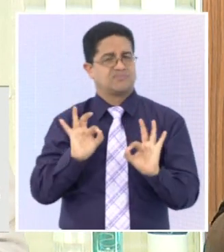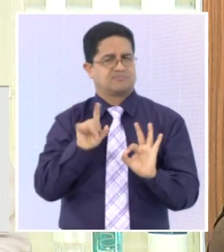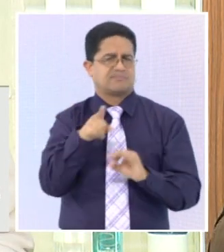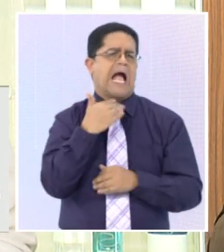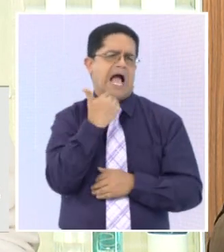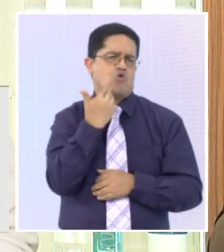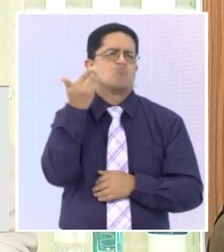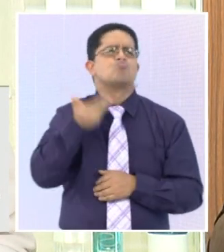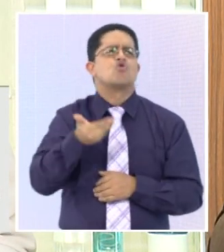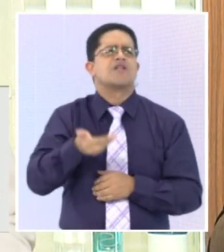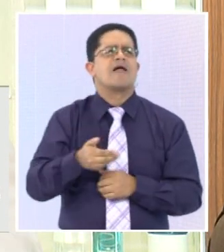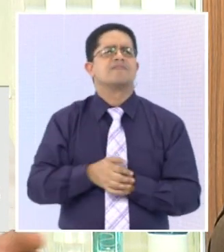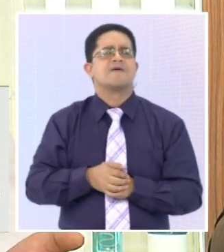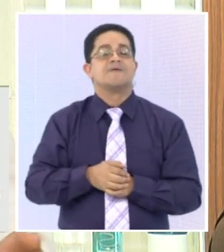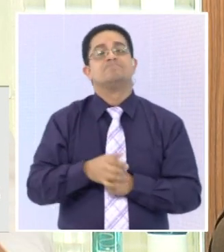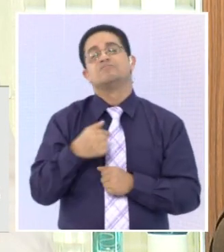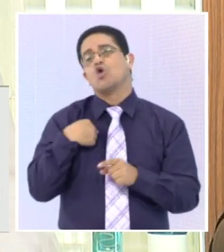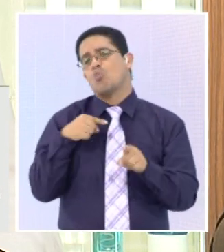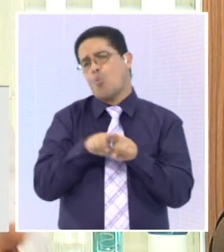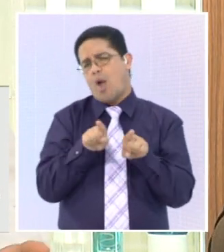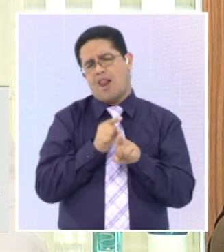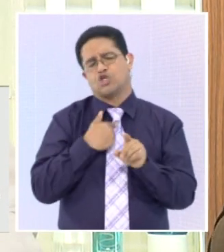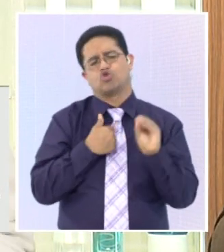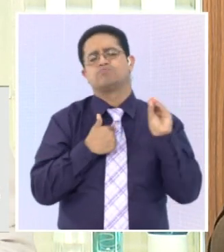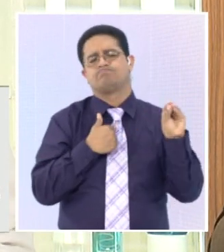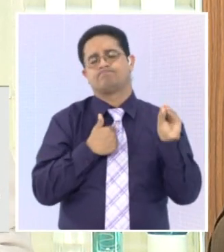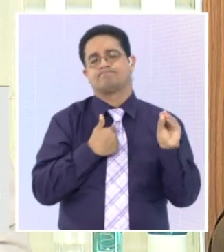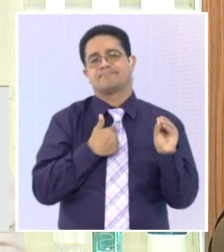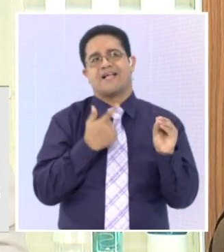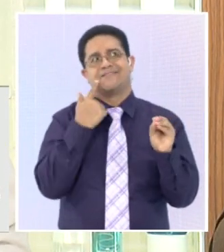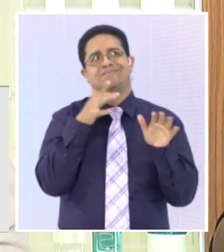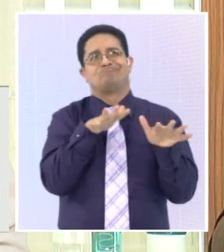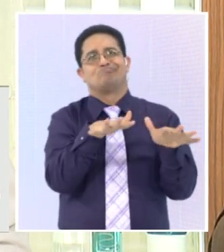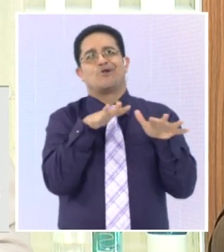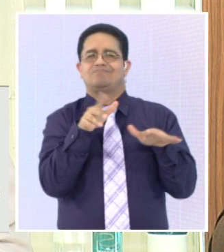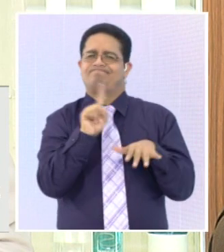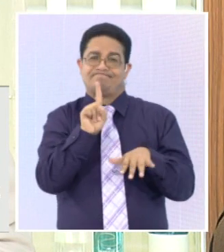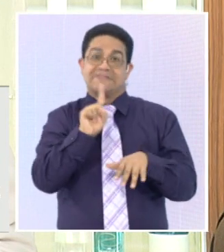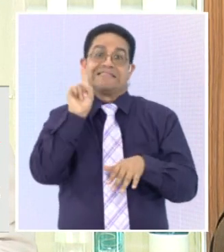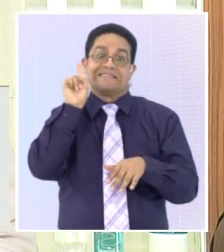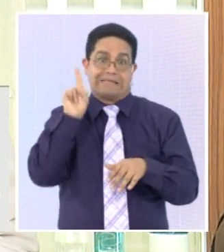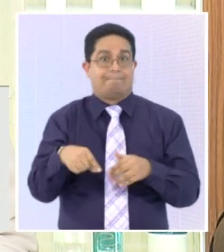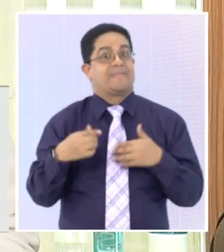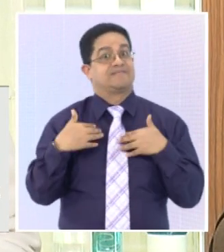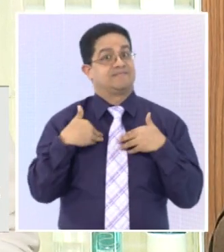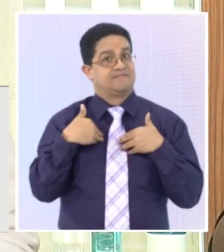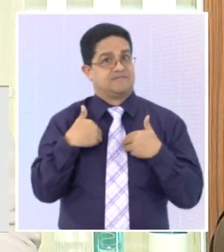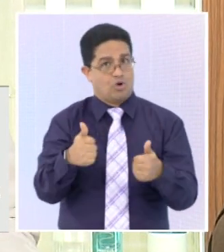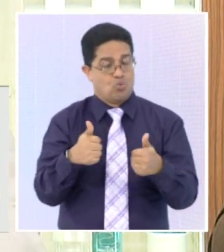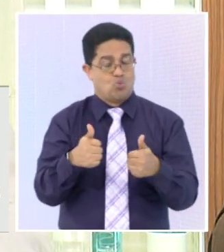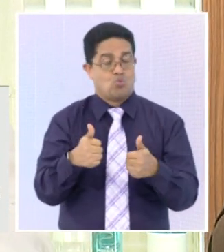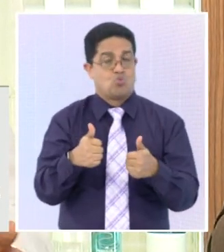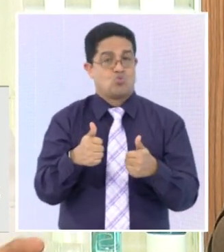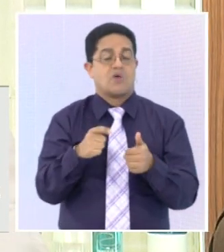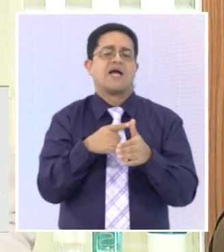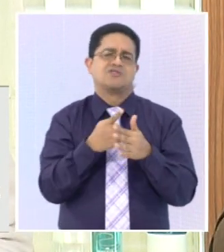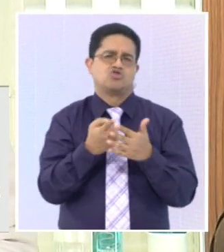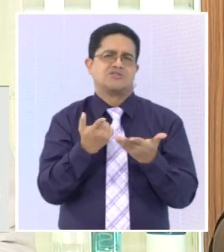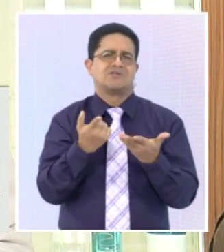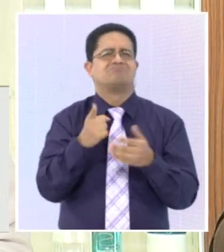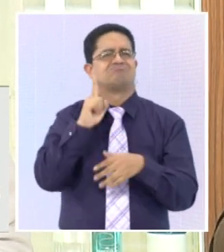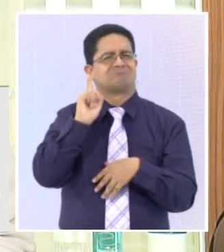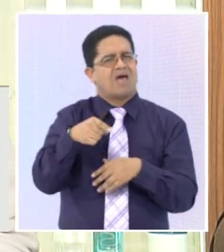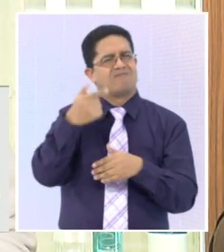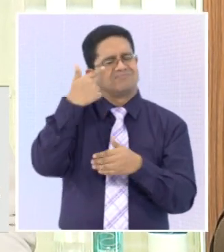importante. Y bueno, como te dije, más allá de ser algo estético, también es algo de salud. Entonces, creo que hay que dejar un poquito de los tabús de